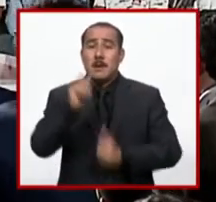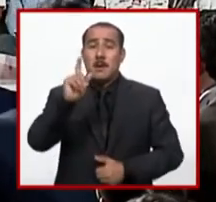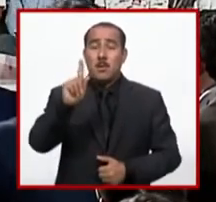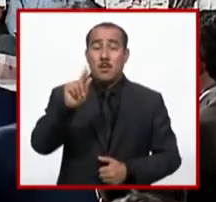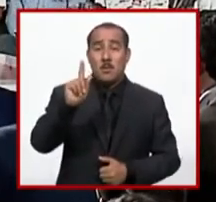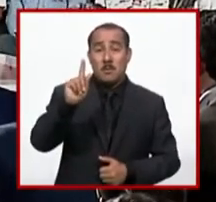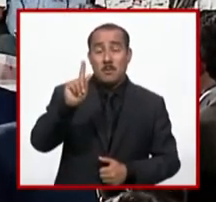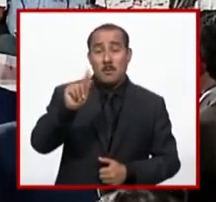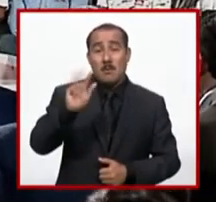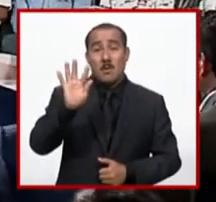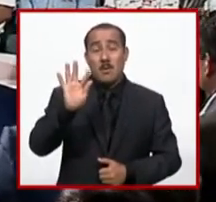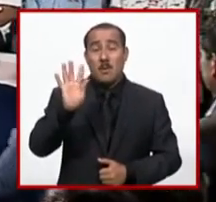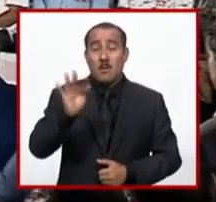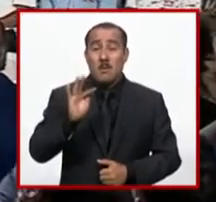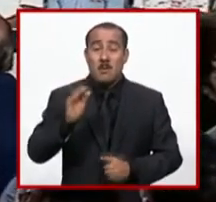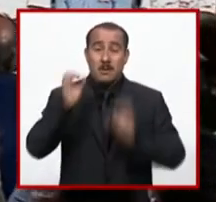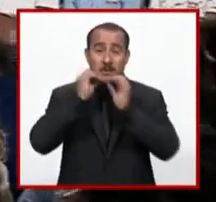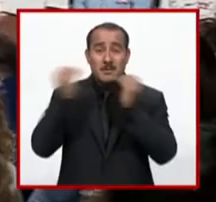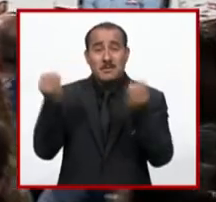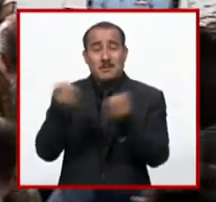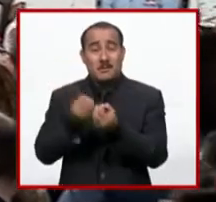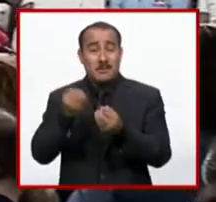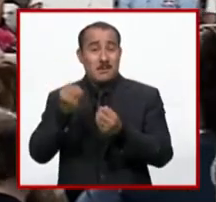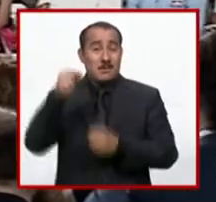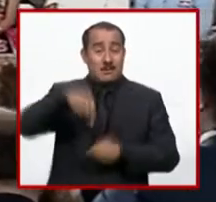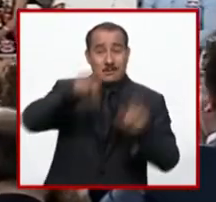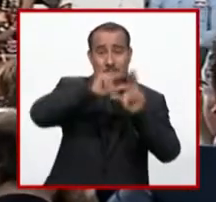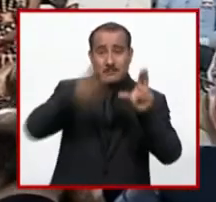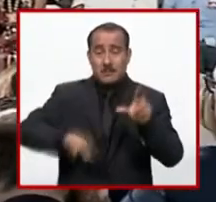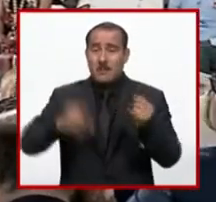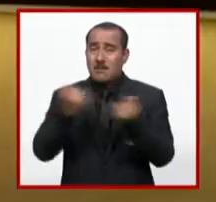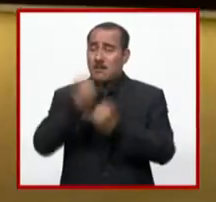40 organizaciones nacionales e internacionales.